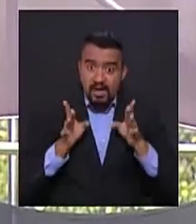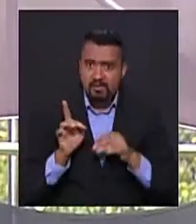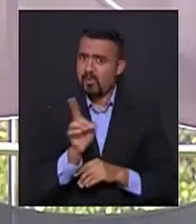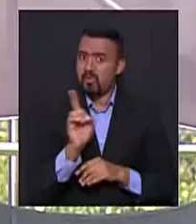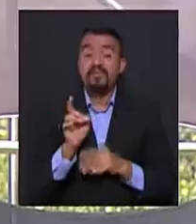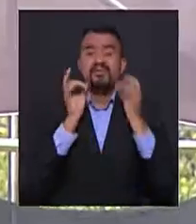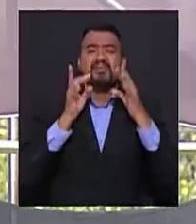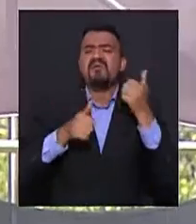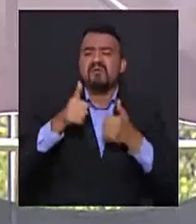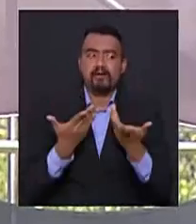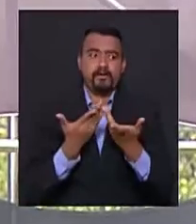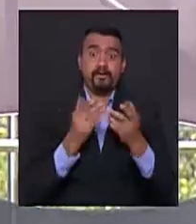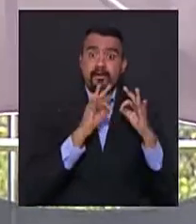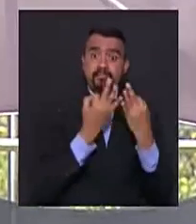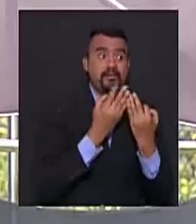camas vacías